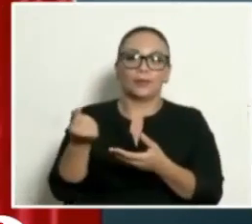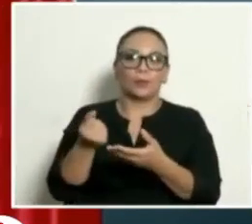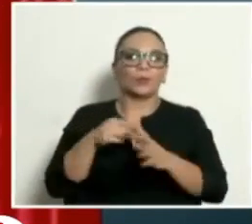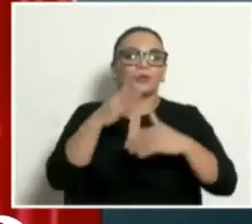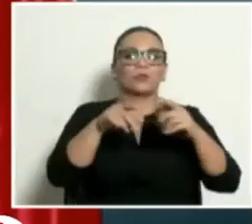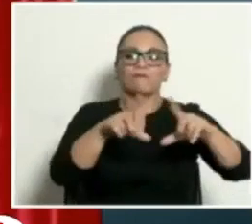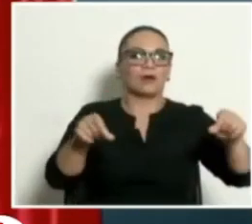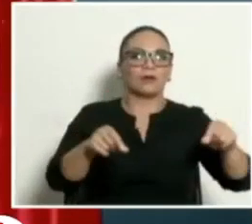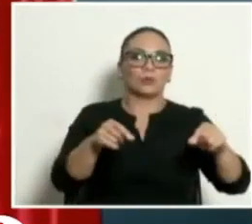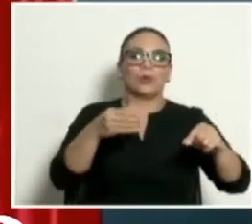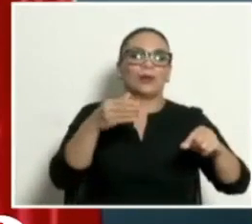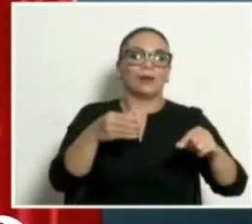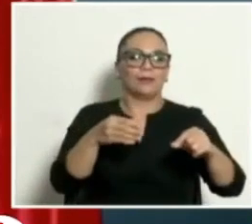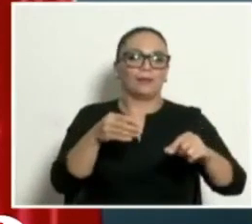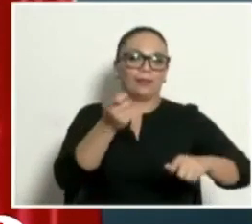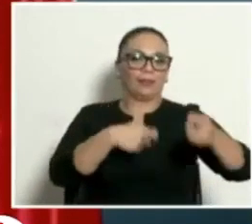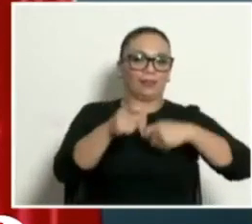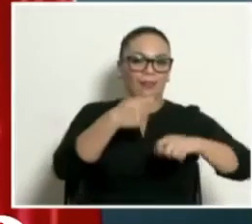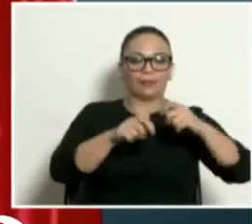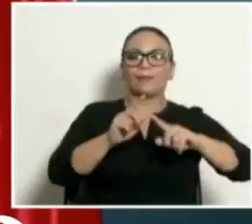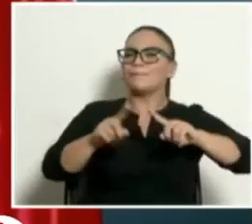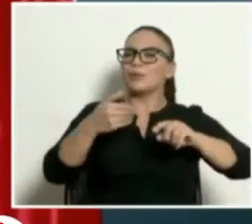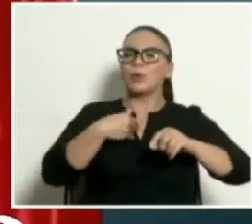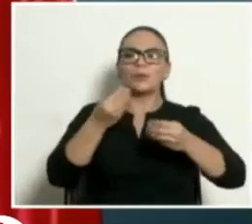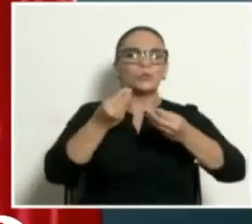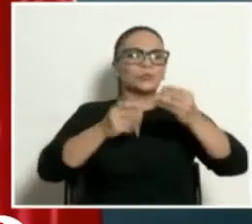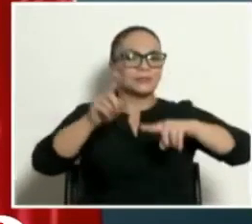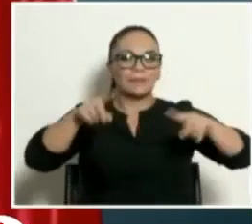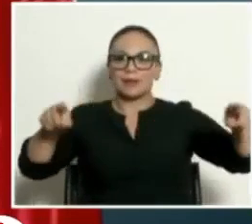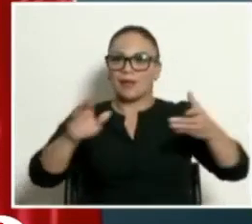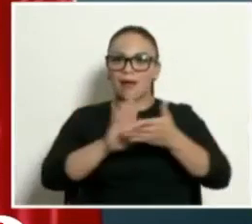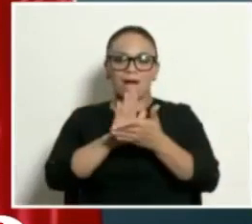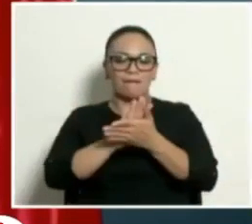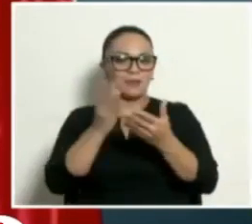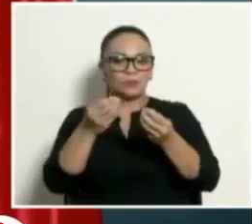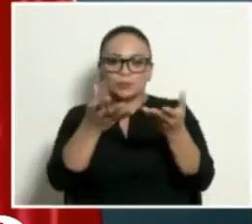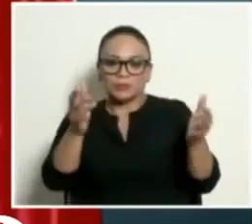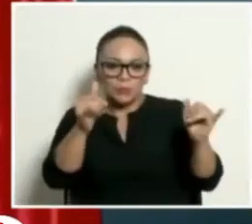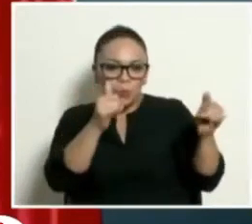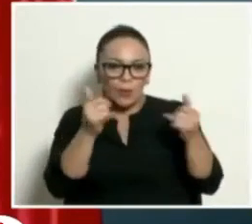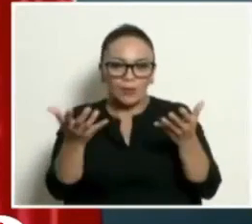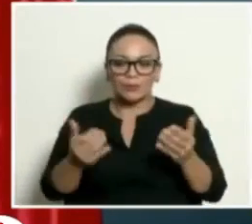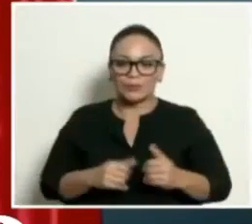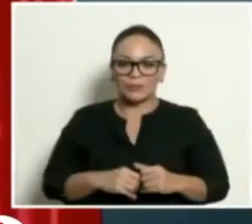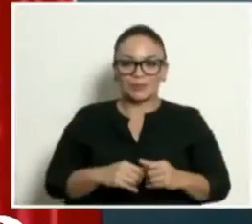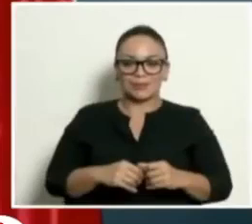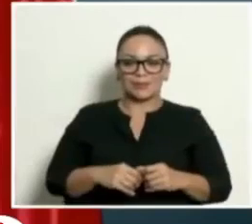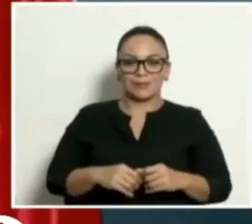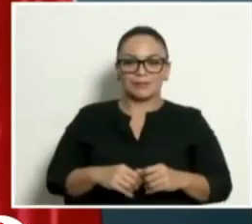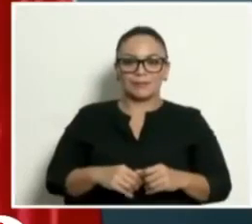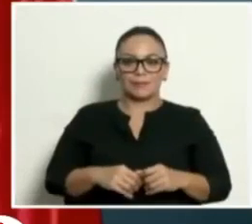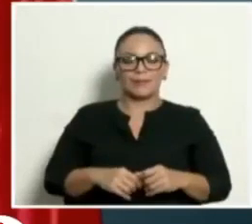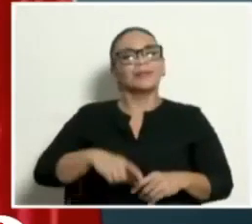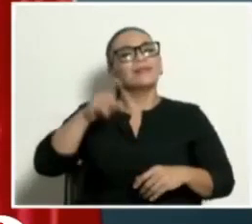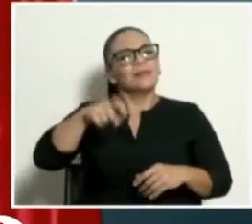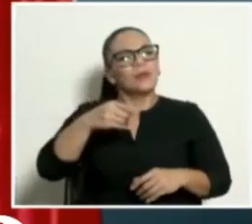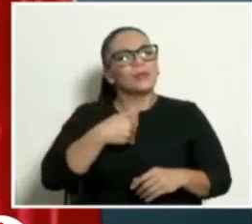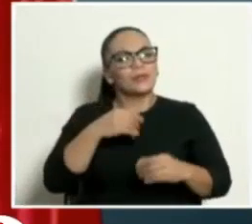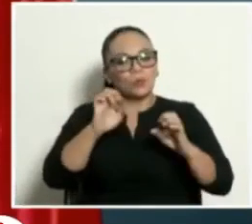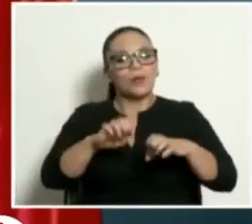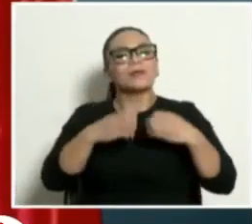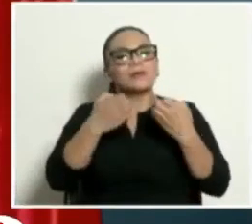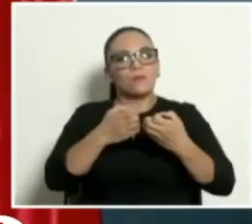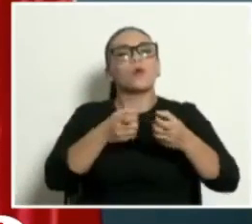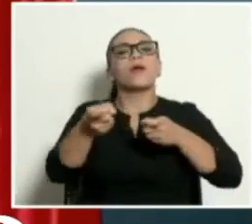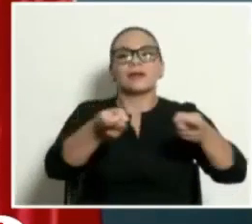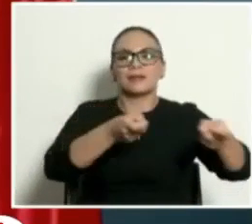un montón de variables y de juegos que, a menos de que haya un equipo gerencial de gobierno